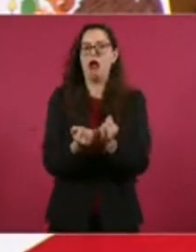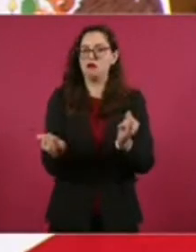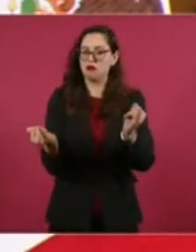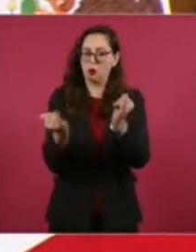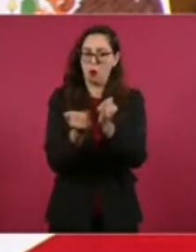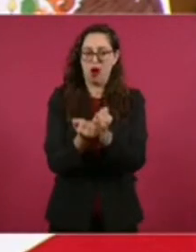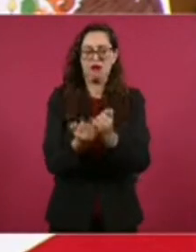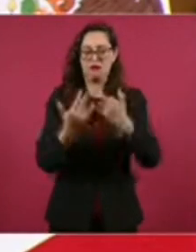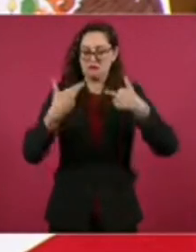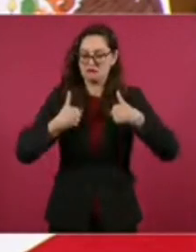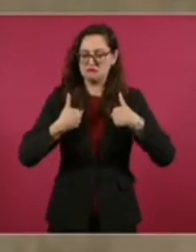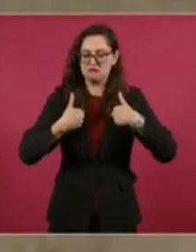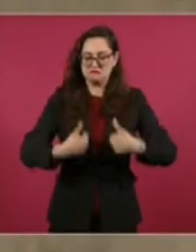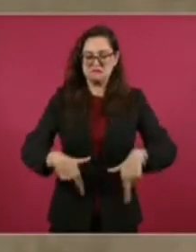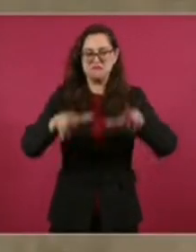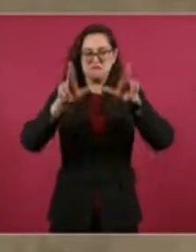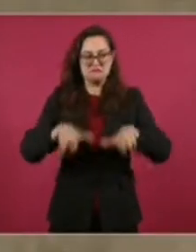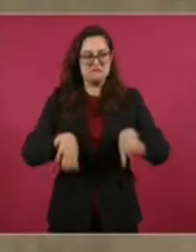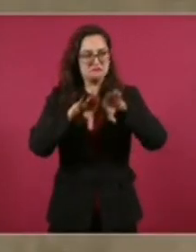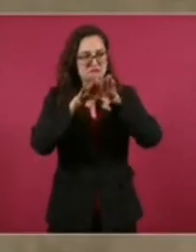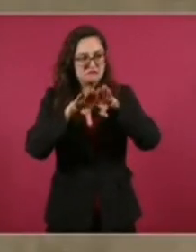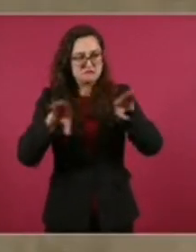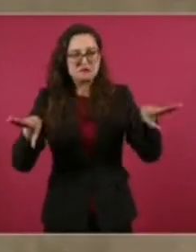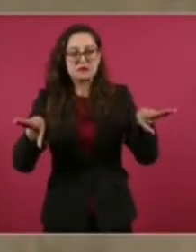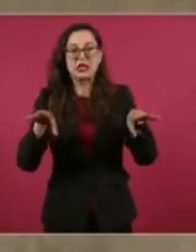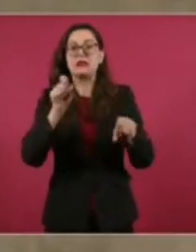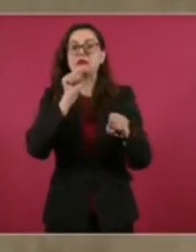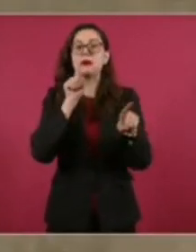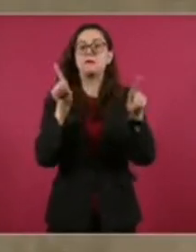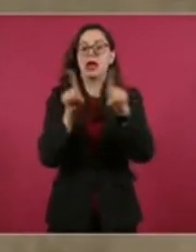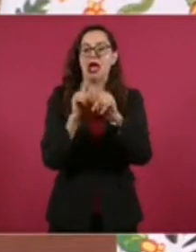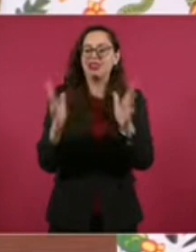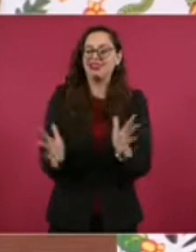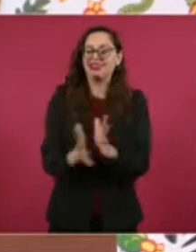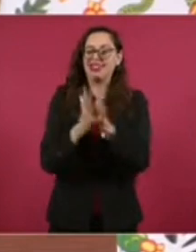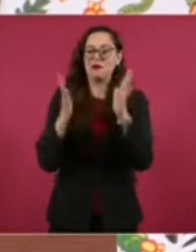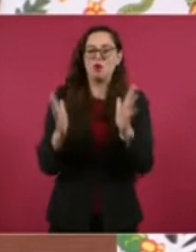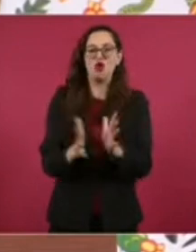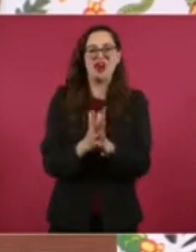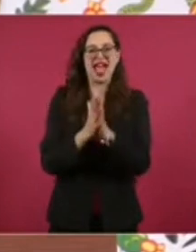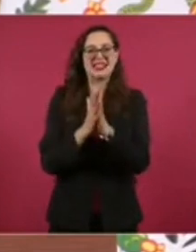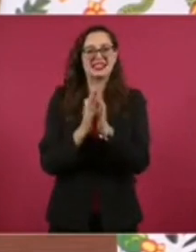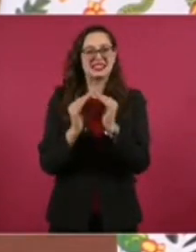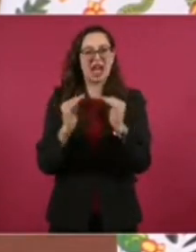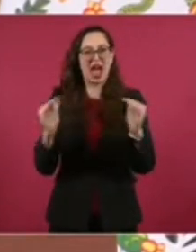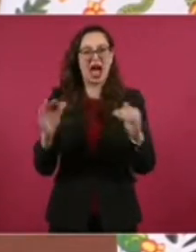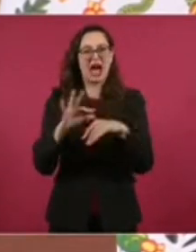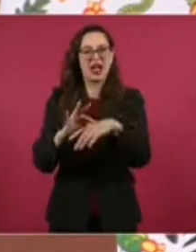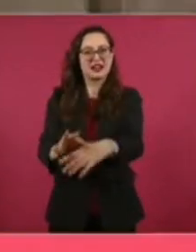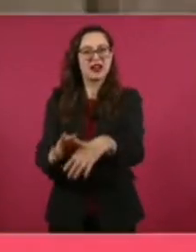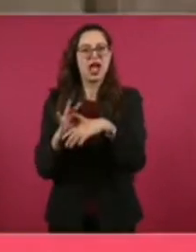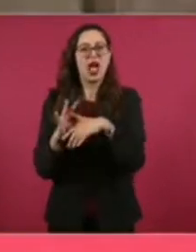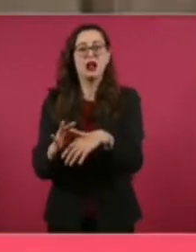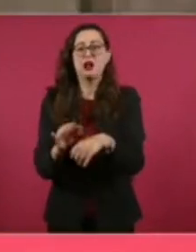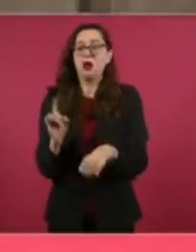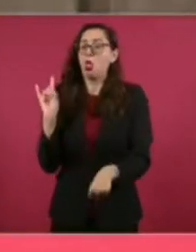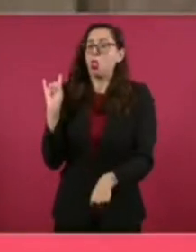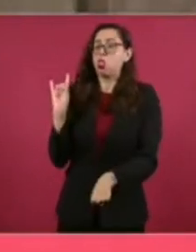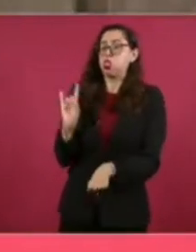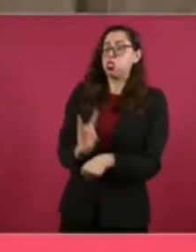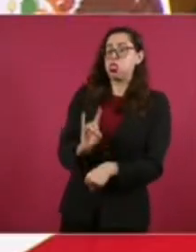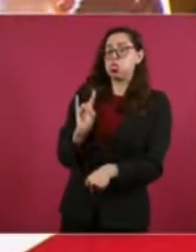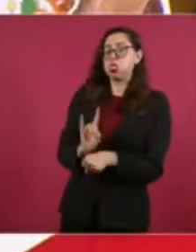una auténtica democracia, no una simulación, no una